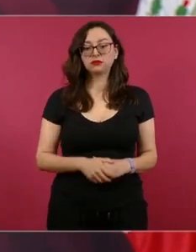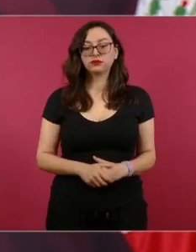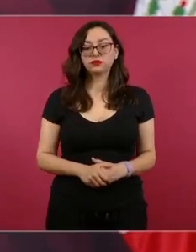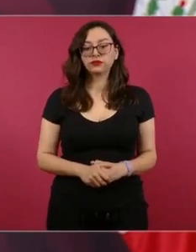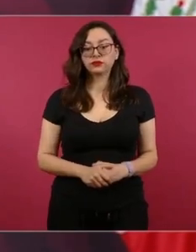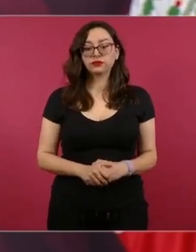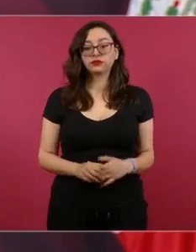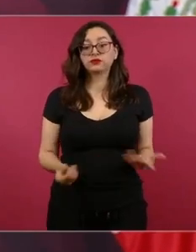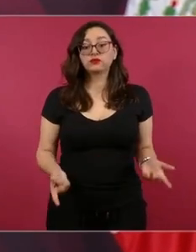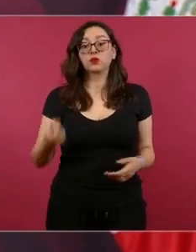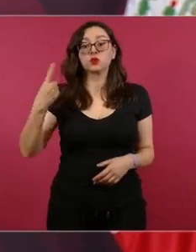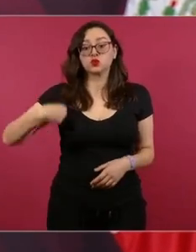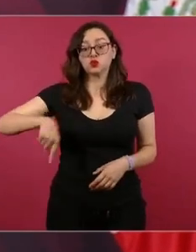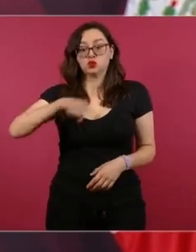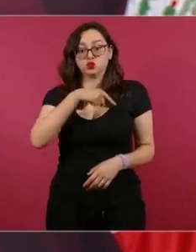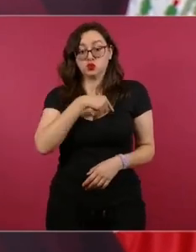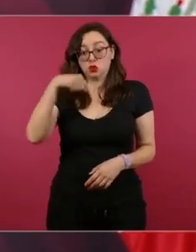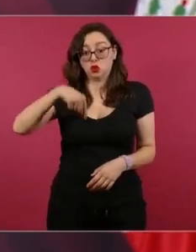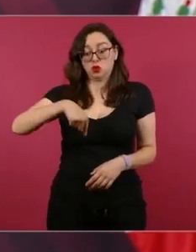no fabriquen delitos,